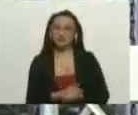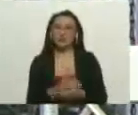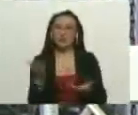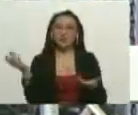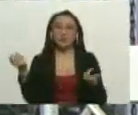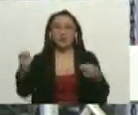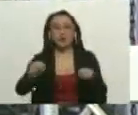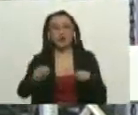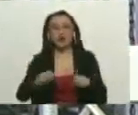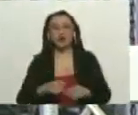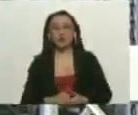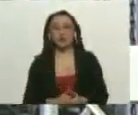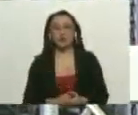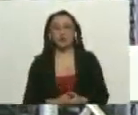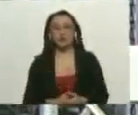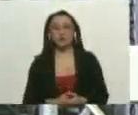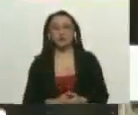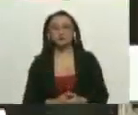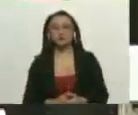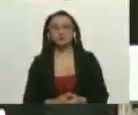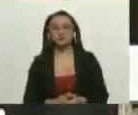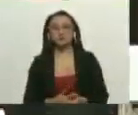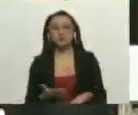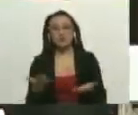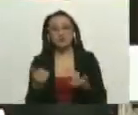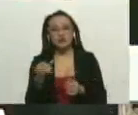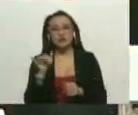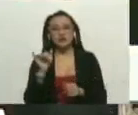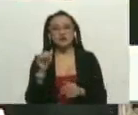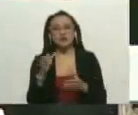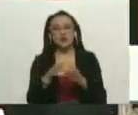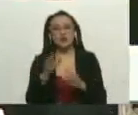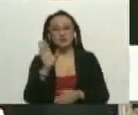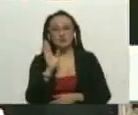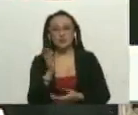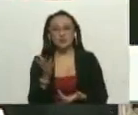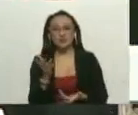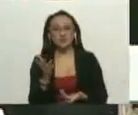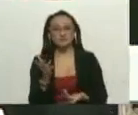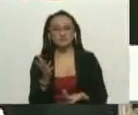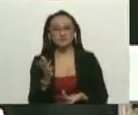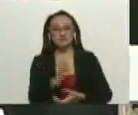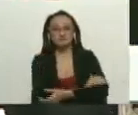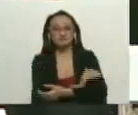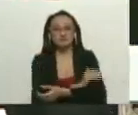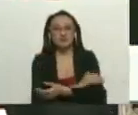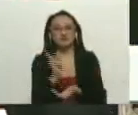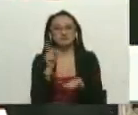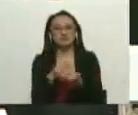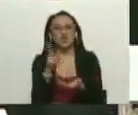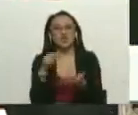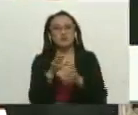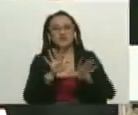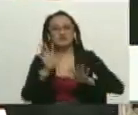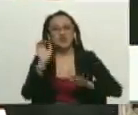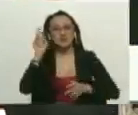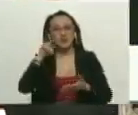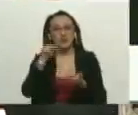bloqueo solicitado por unos apátridas que llegaron en el 2015 a la Asamblea Nacional,